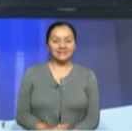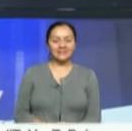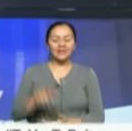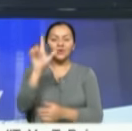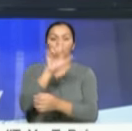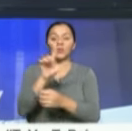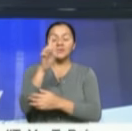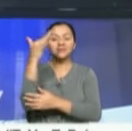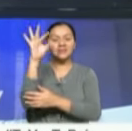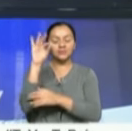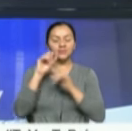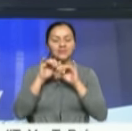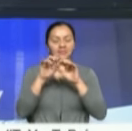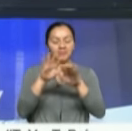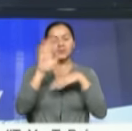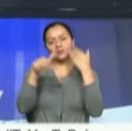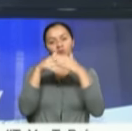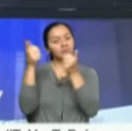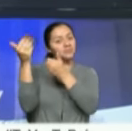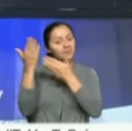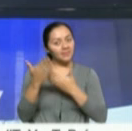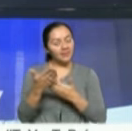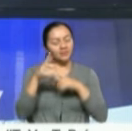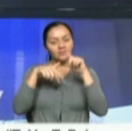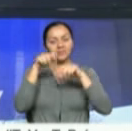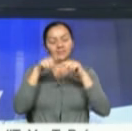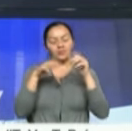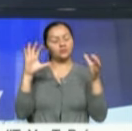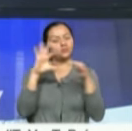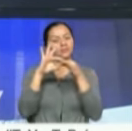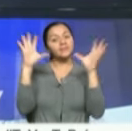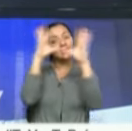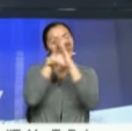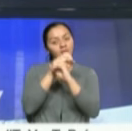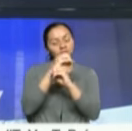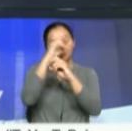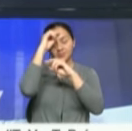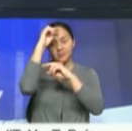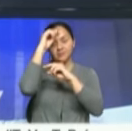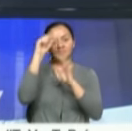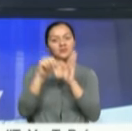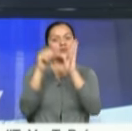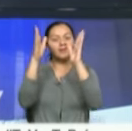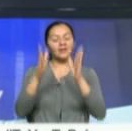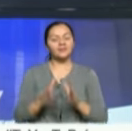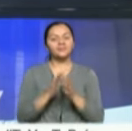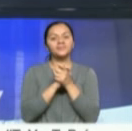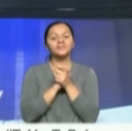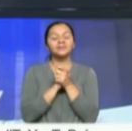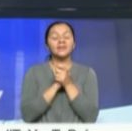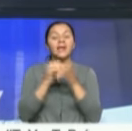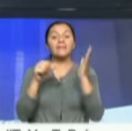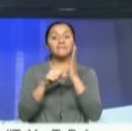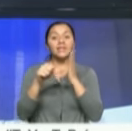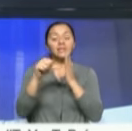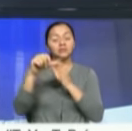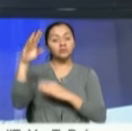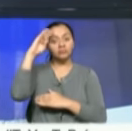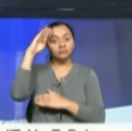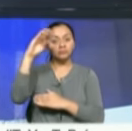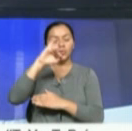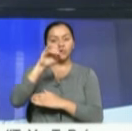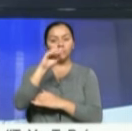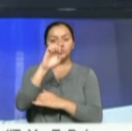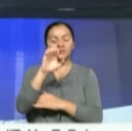Lunes 19 de septiembre, bienvenidos amigos y amigas a la emisión estelar de su noticiero ciudadano. El ministro del Interior, José